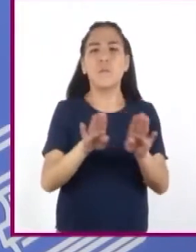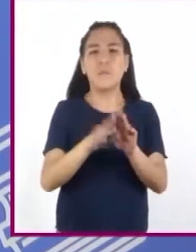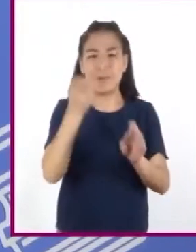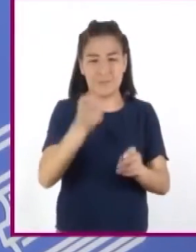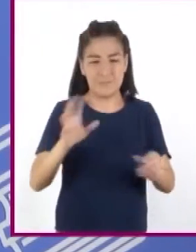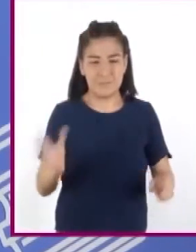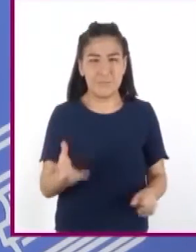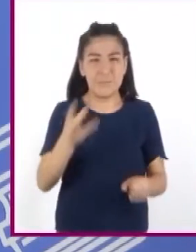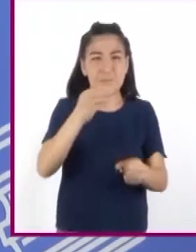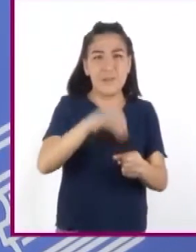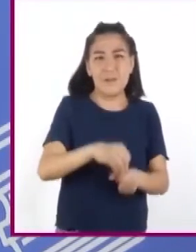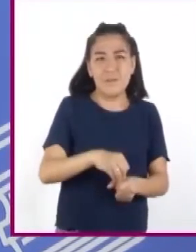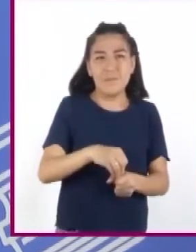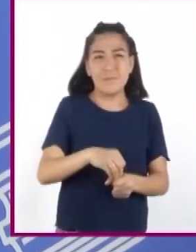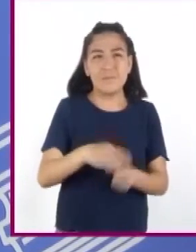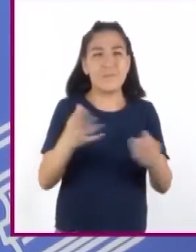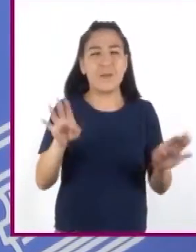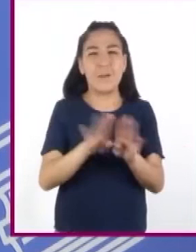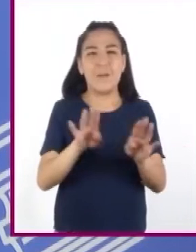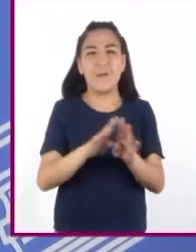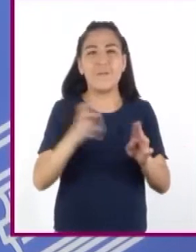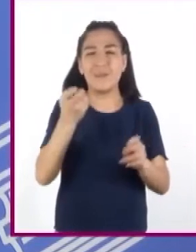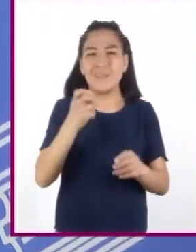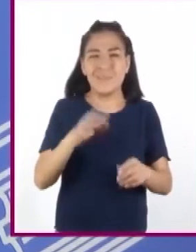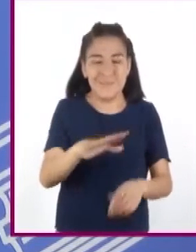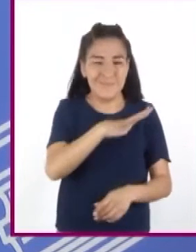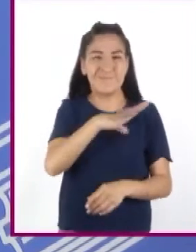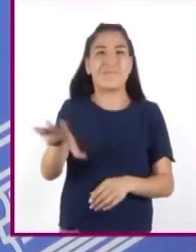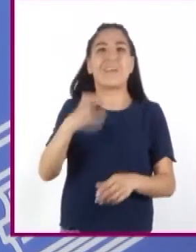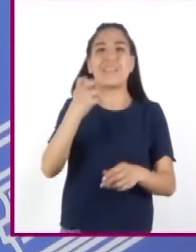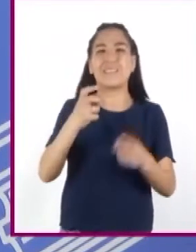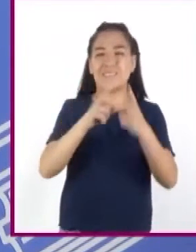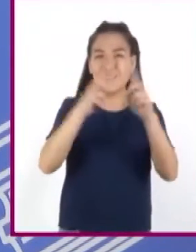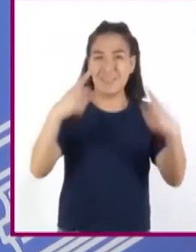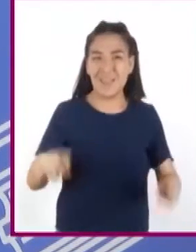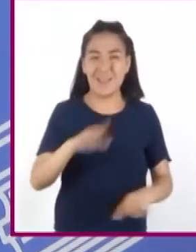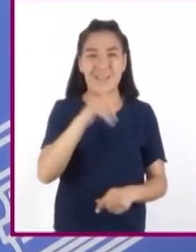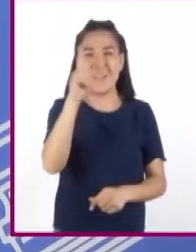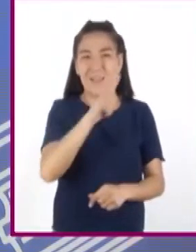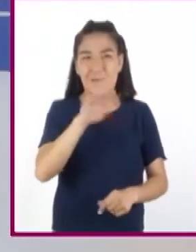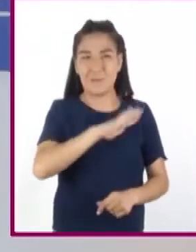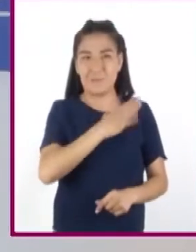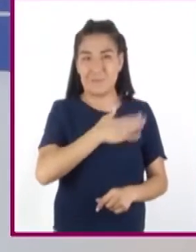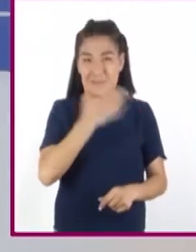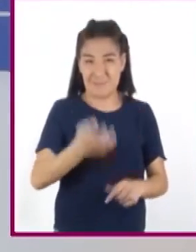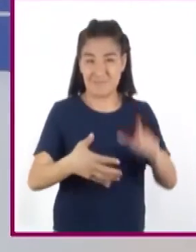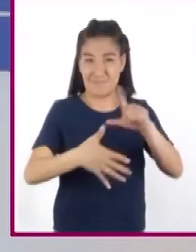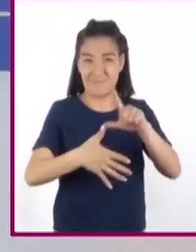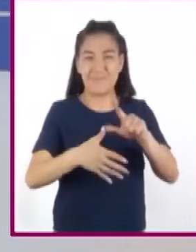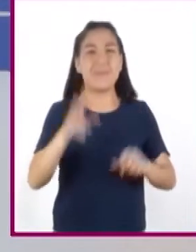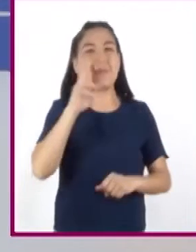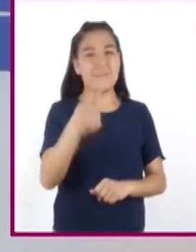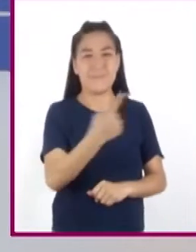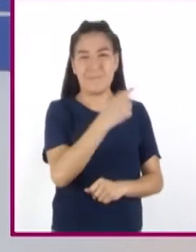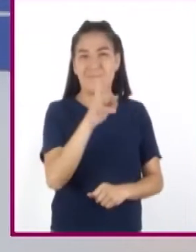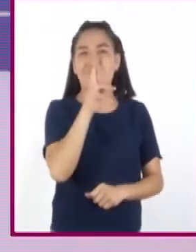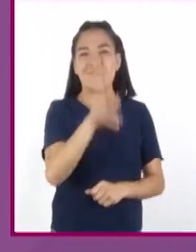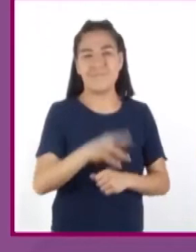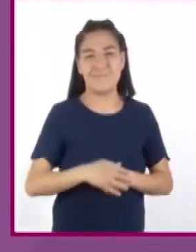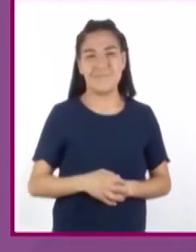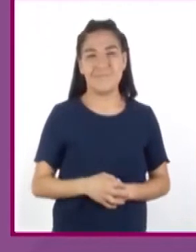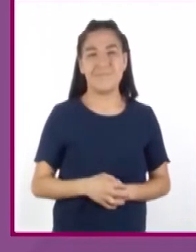todo se combina e impacta el desarrollo de la lengua española en América? Veamos la